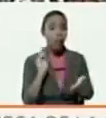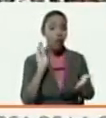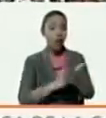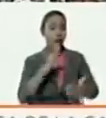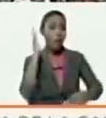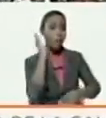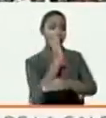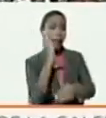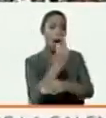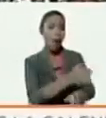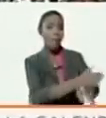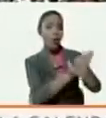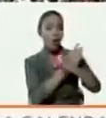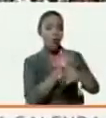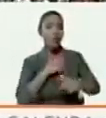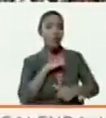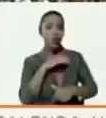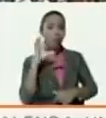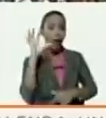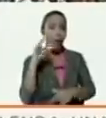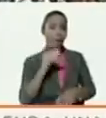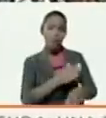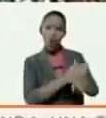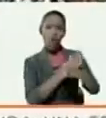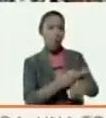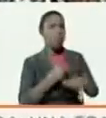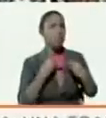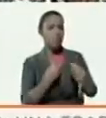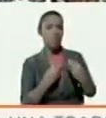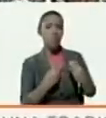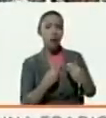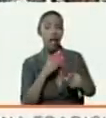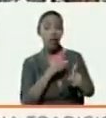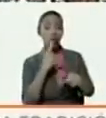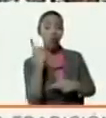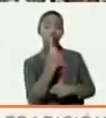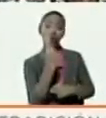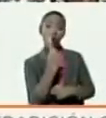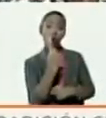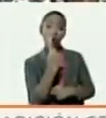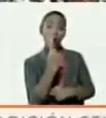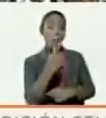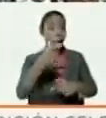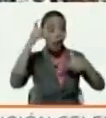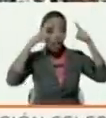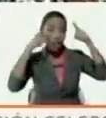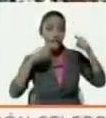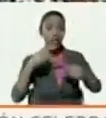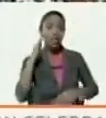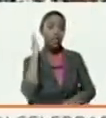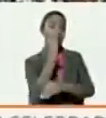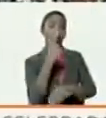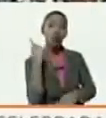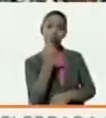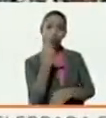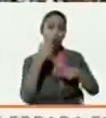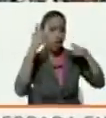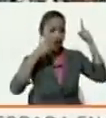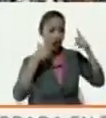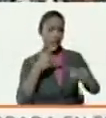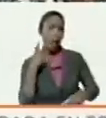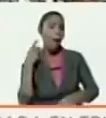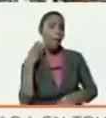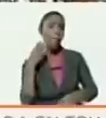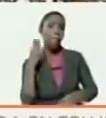sanciones y bloqueos a nuestro país. Bloqueo que, por cierto, no solo son para los chavistas, sanciones que no solo son para los chavistas.